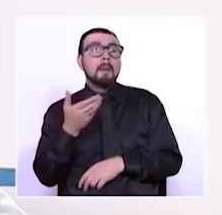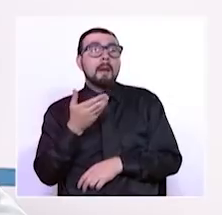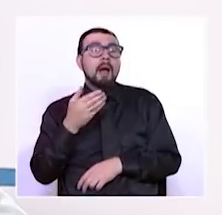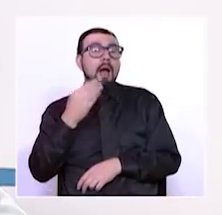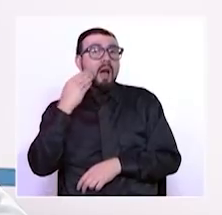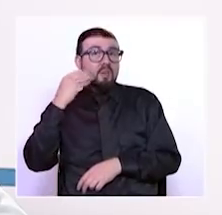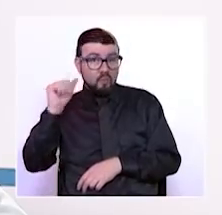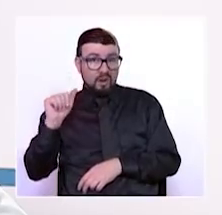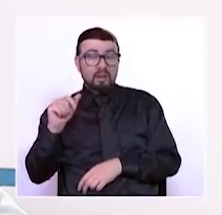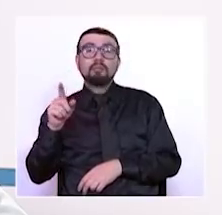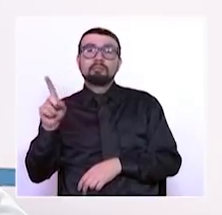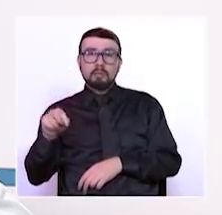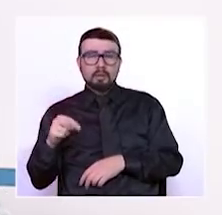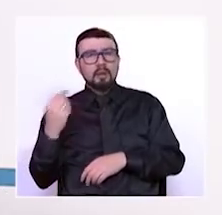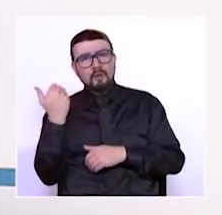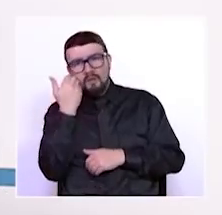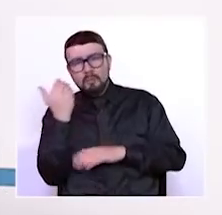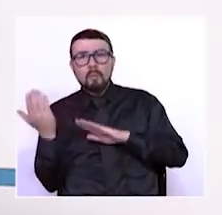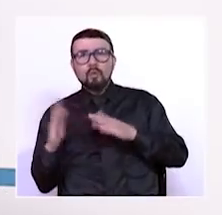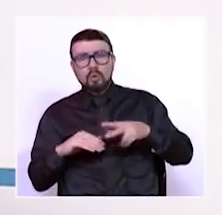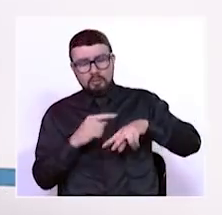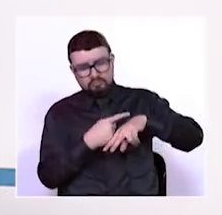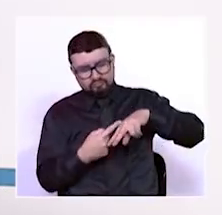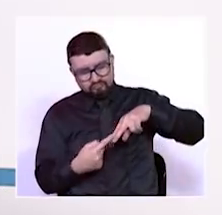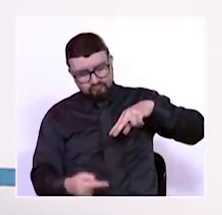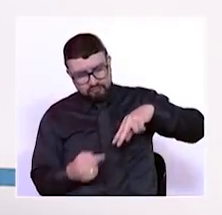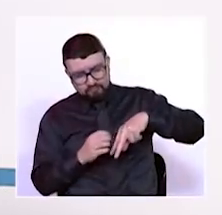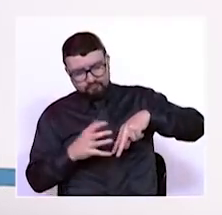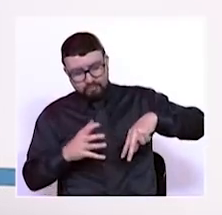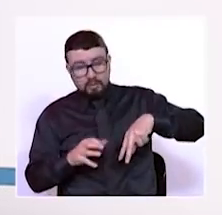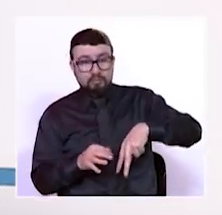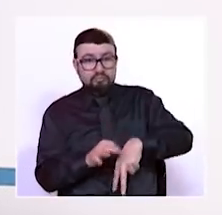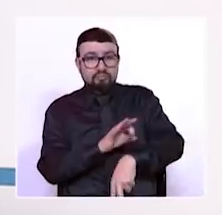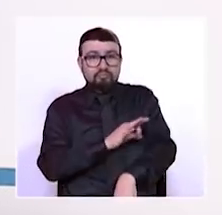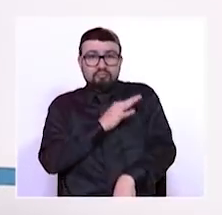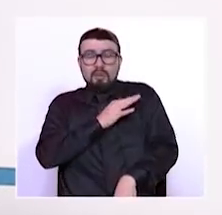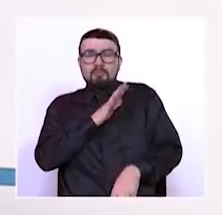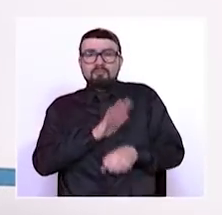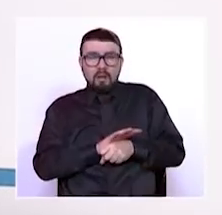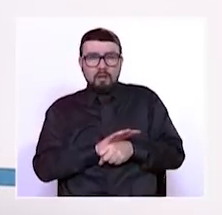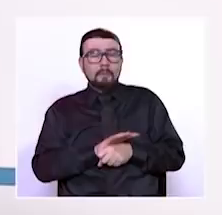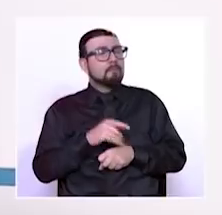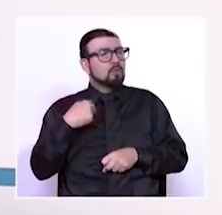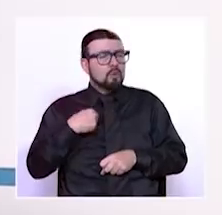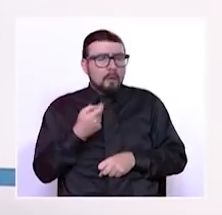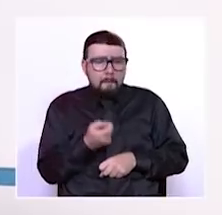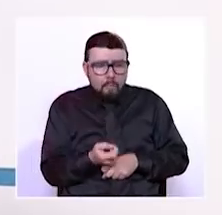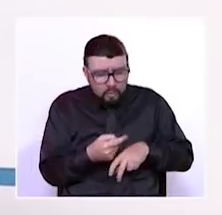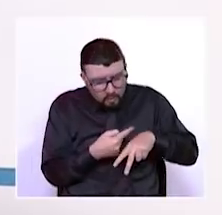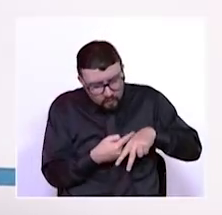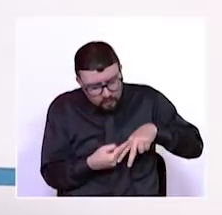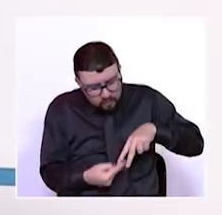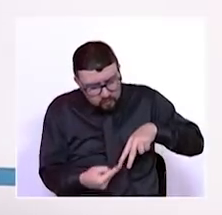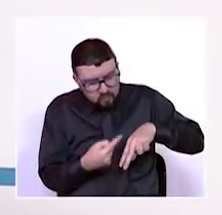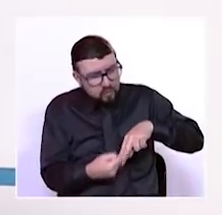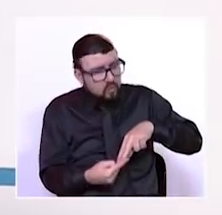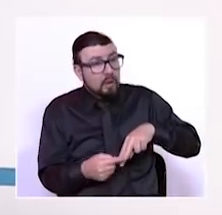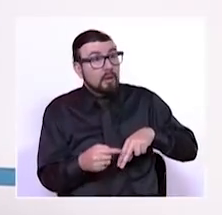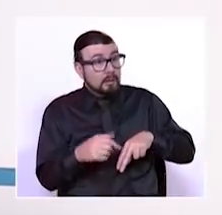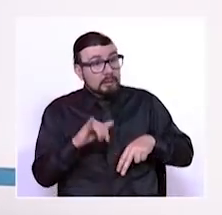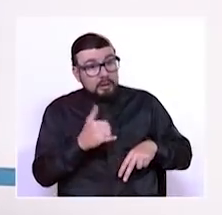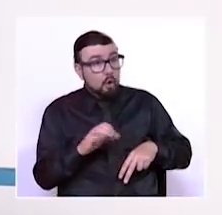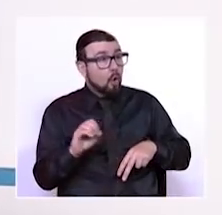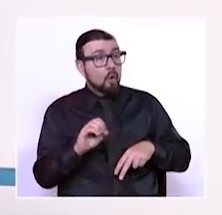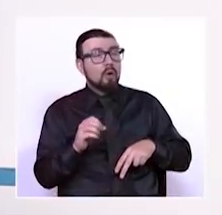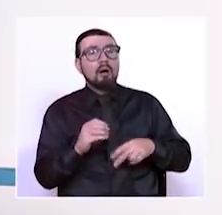Tengo una pequeña vena pronunciada en la pierna. ¿Qué me recomienda hacer o no hacer para evitar